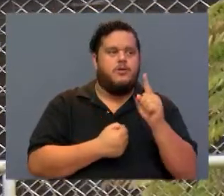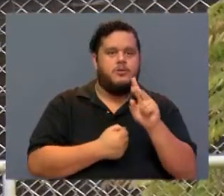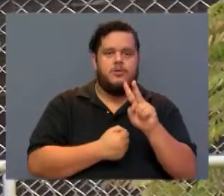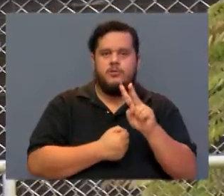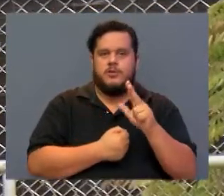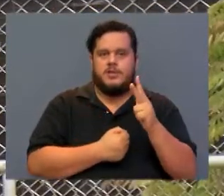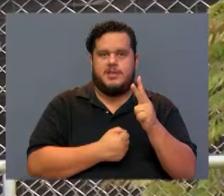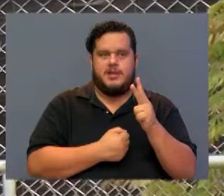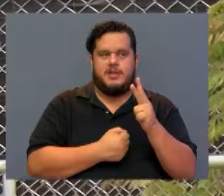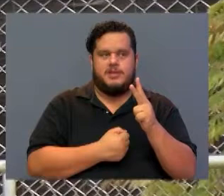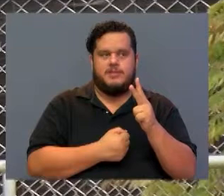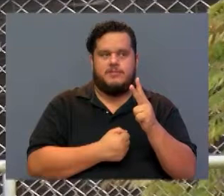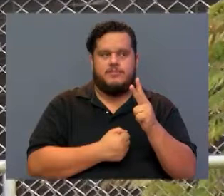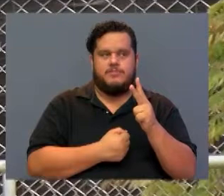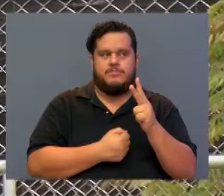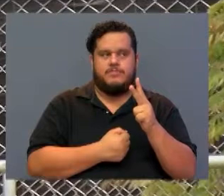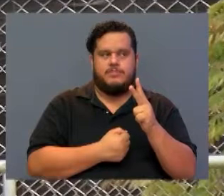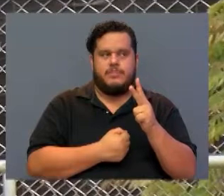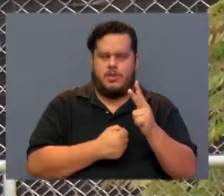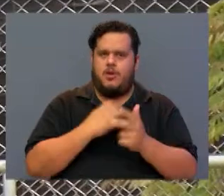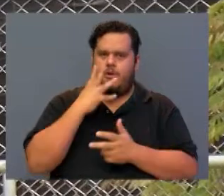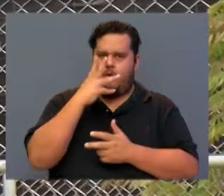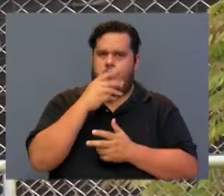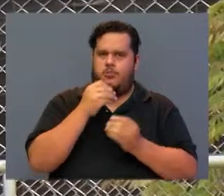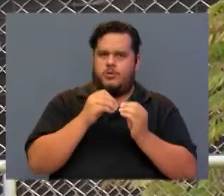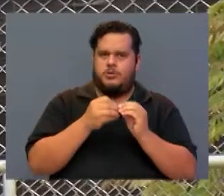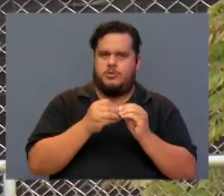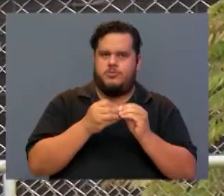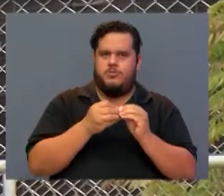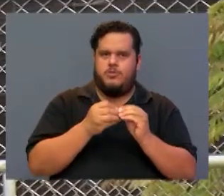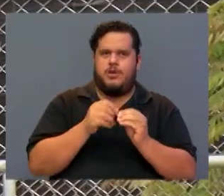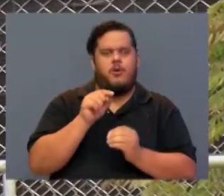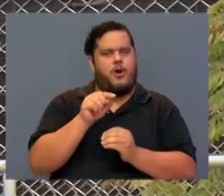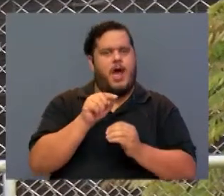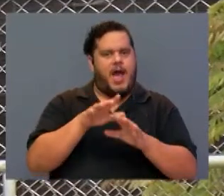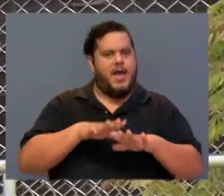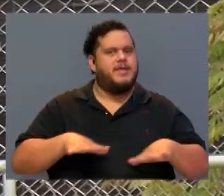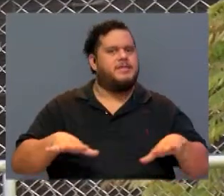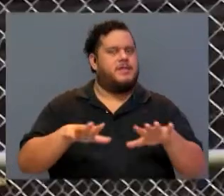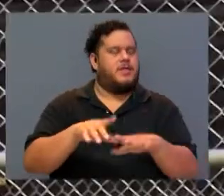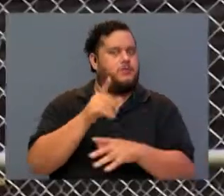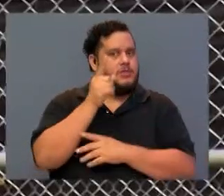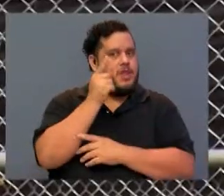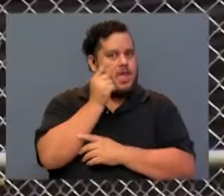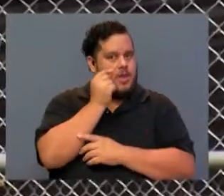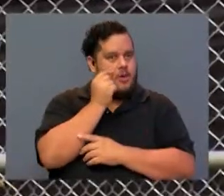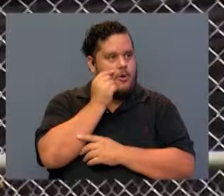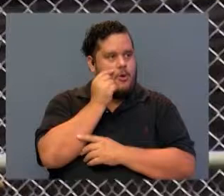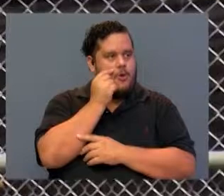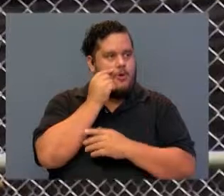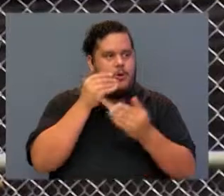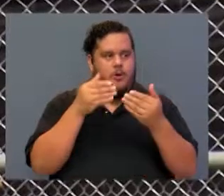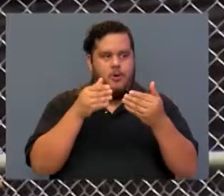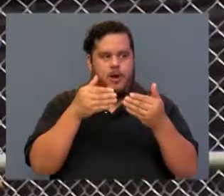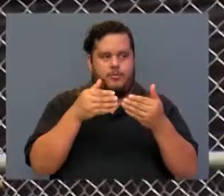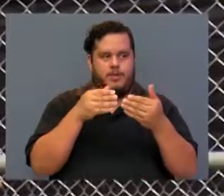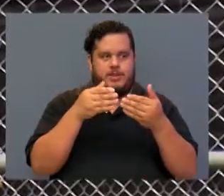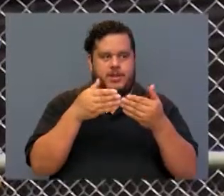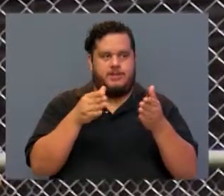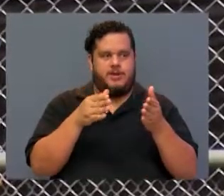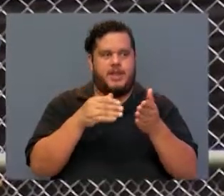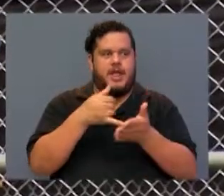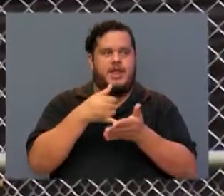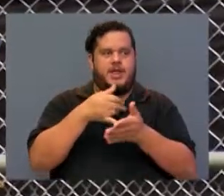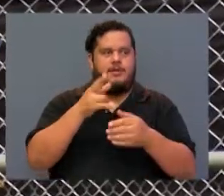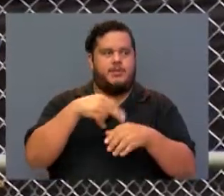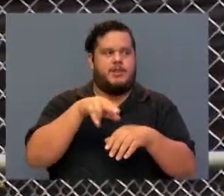1, 2, 3, oiga, una bonita cantidad, hay escenarios que, ojo, a puerta abierta, en el campeonato nacional se